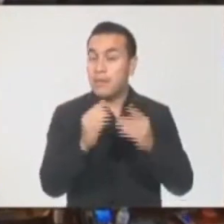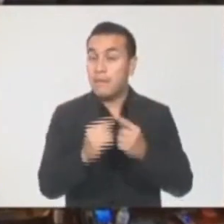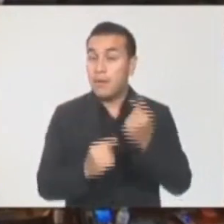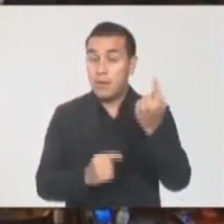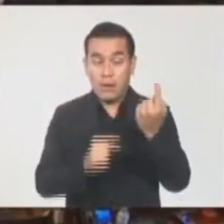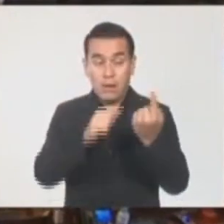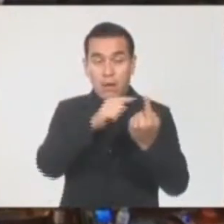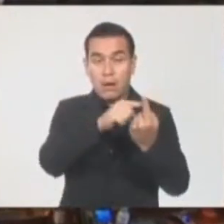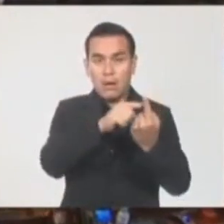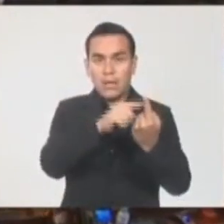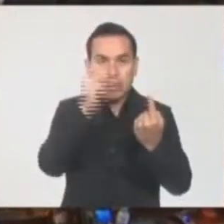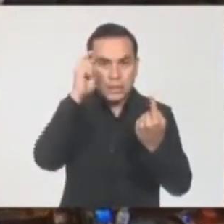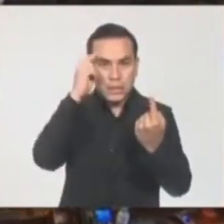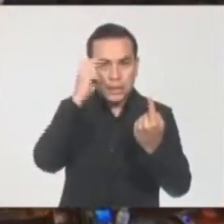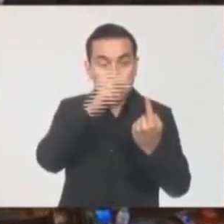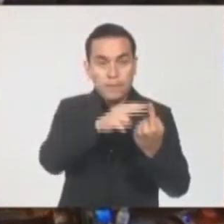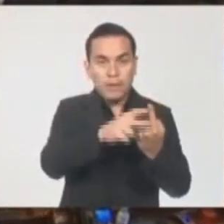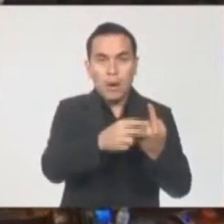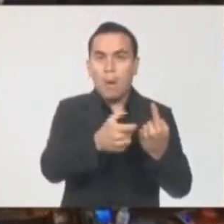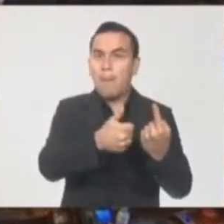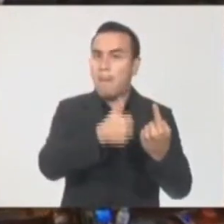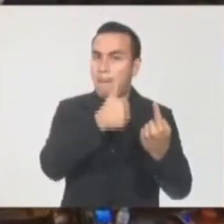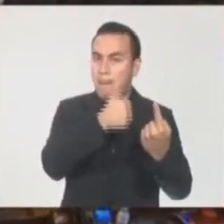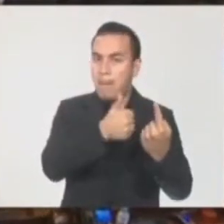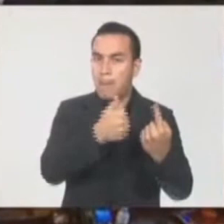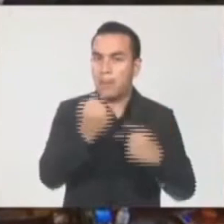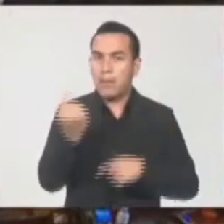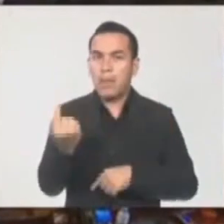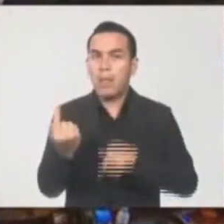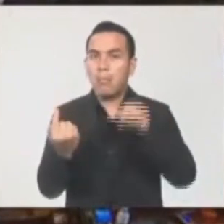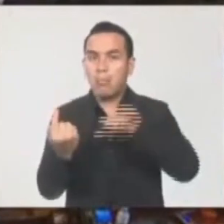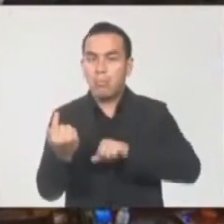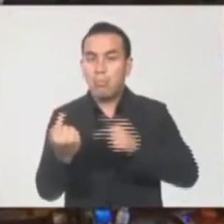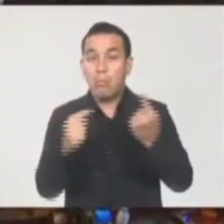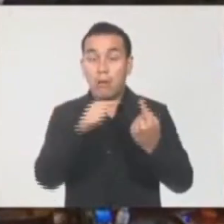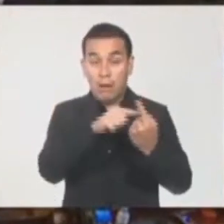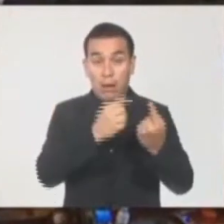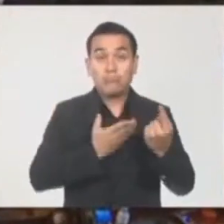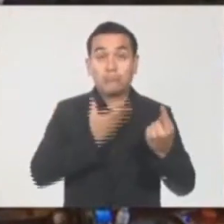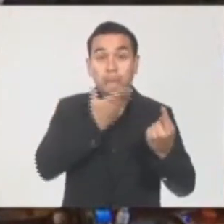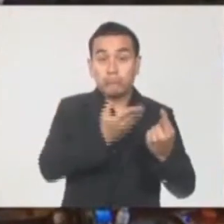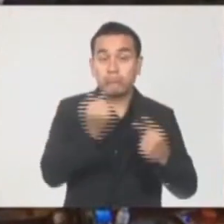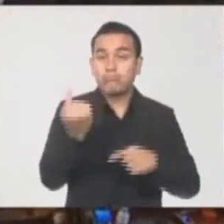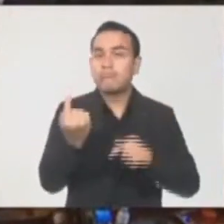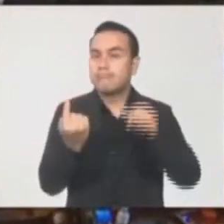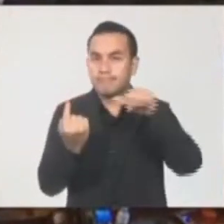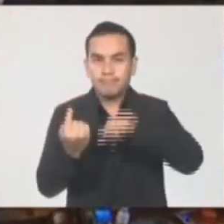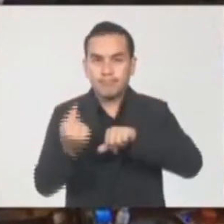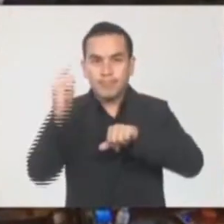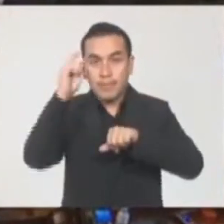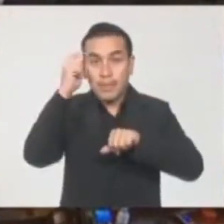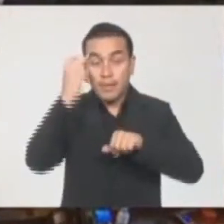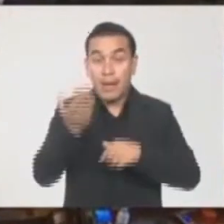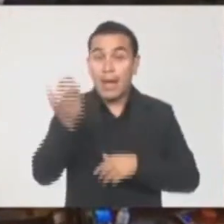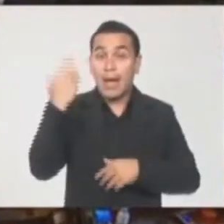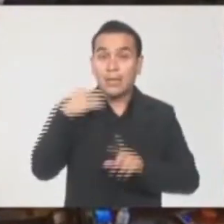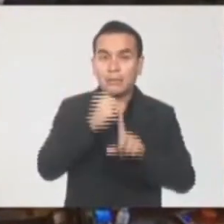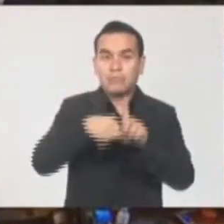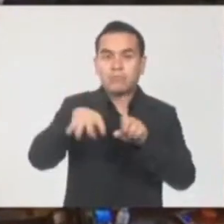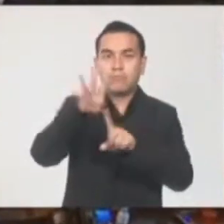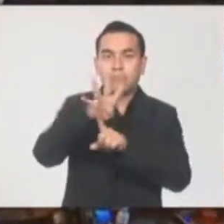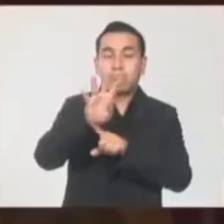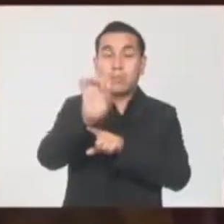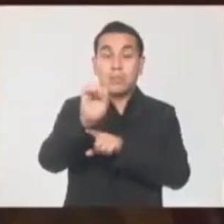vale algo y el que no. El que merece justicia y el que no. Por eso la anterior sala de lo constitucional le